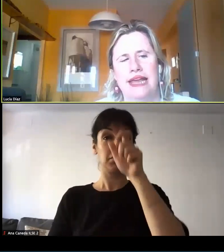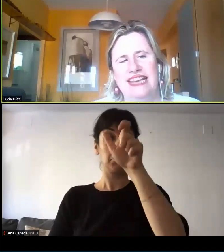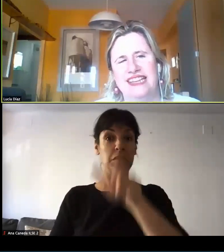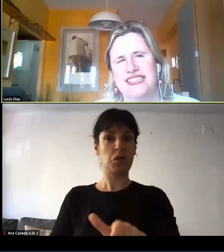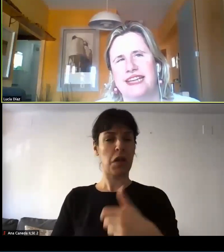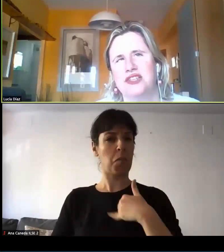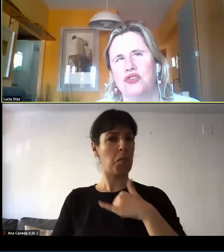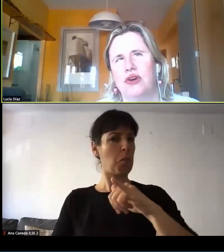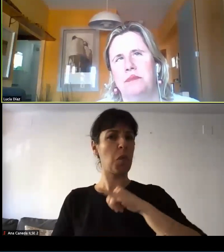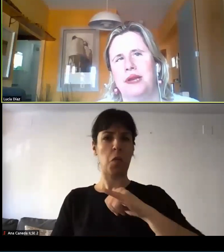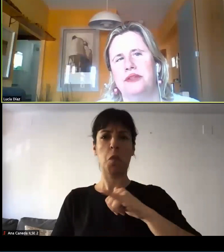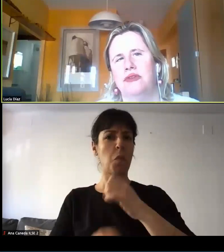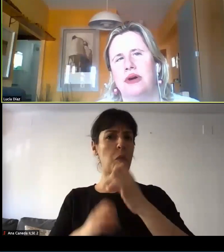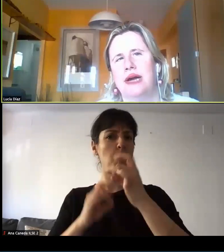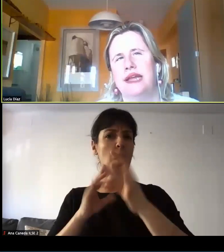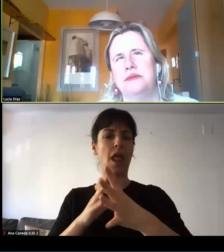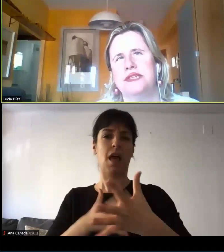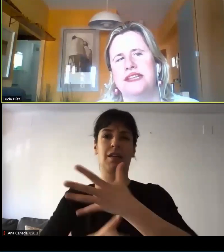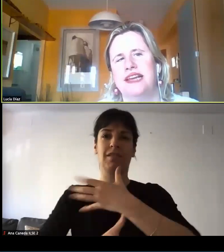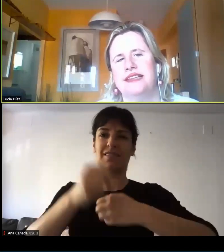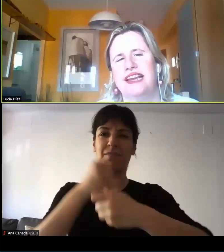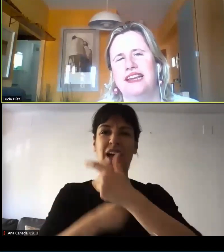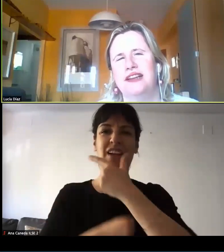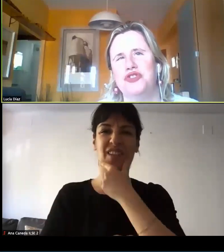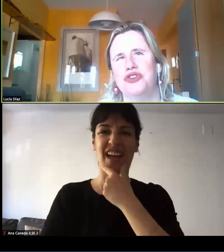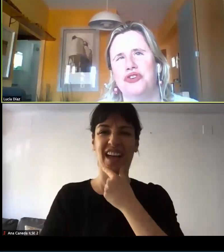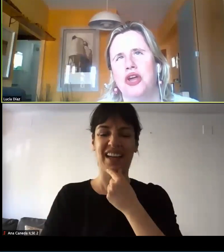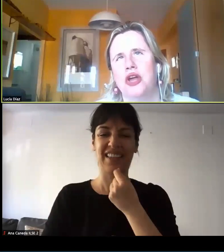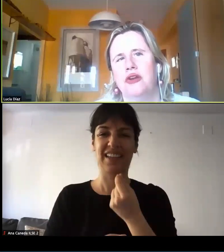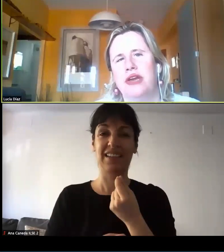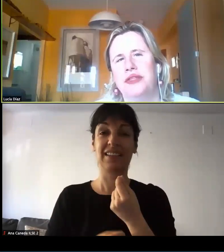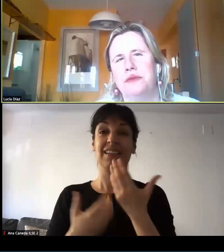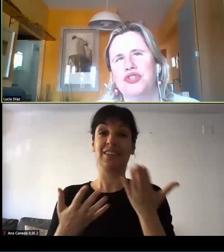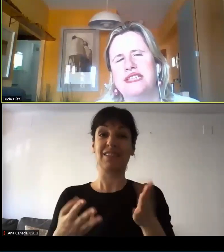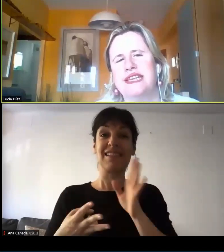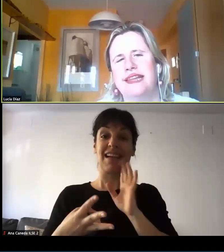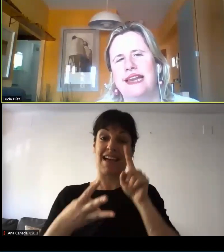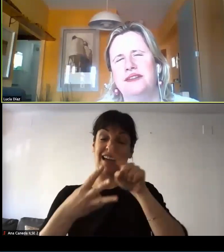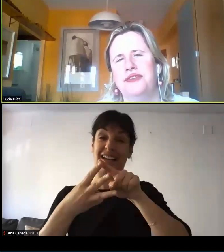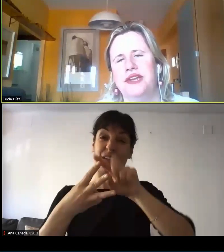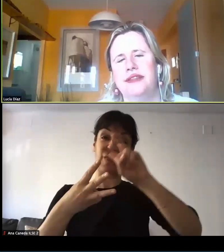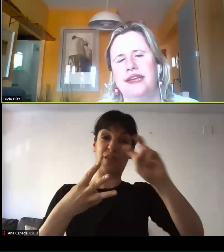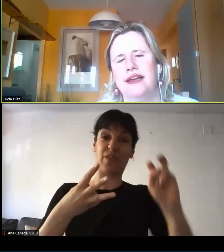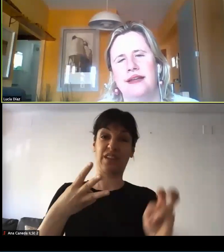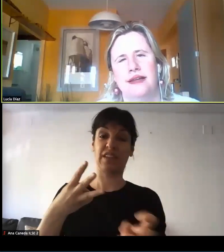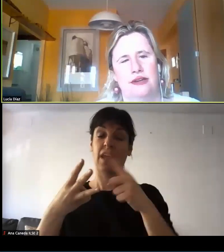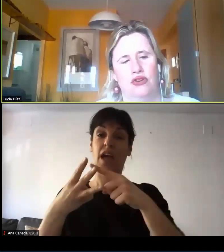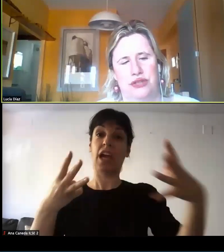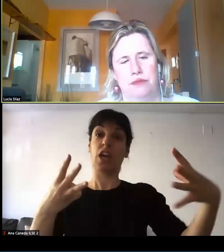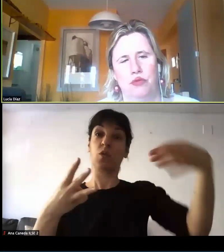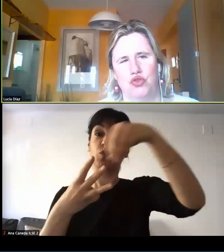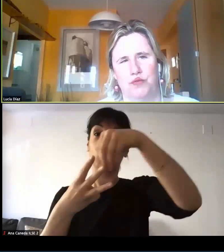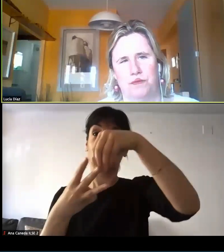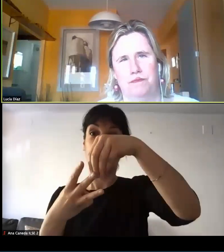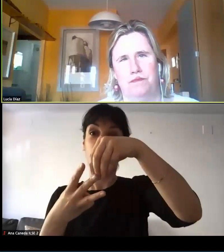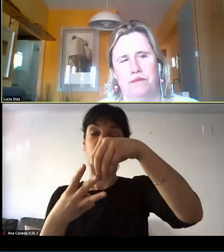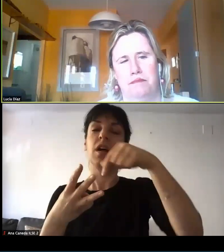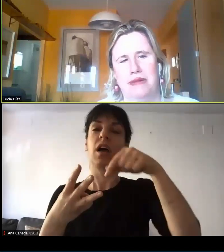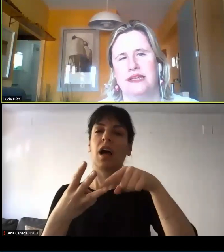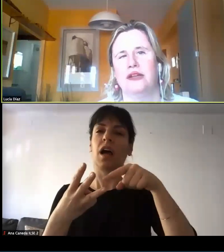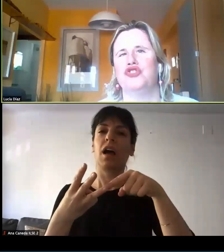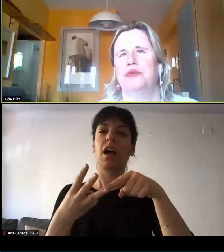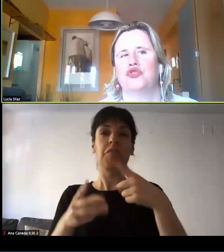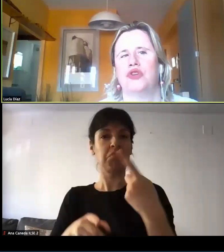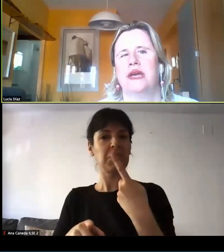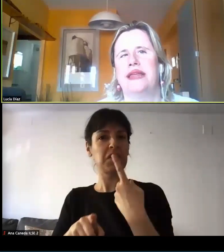igual y en este caso, apelando a la diversidad y a la inclusión, lo que hacemos es que de la diferencia nos hacemos